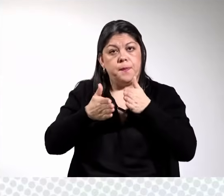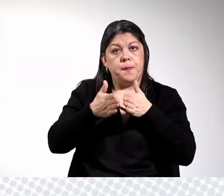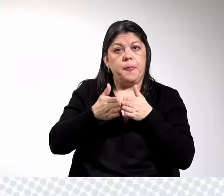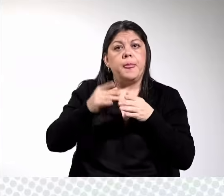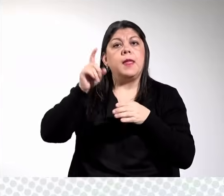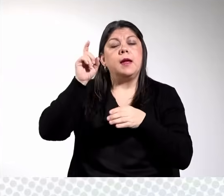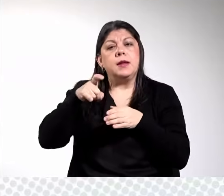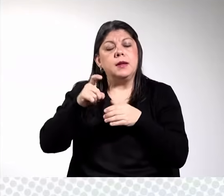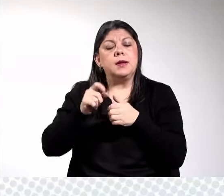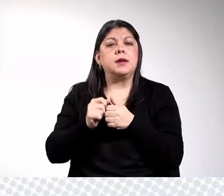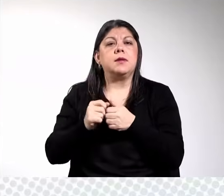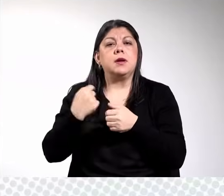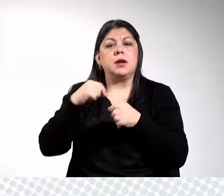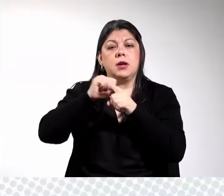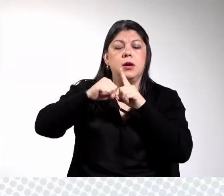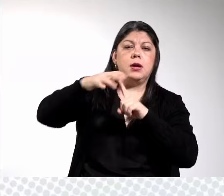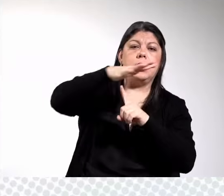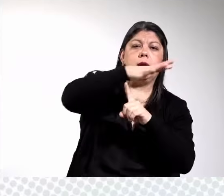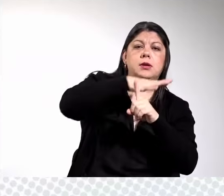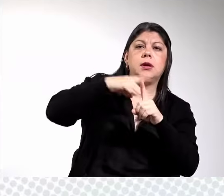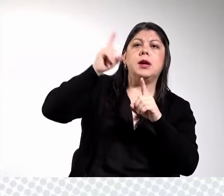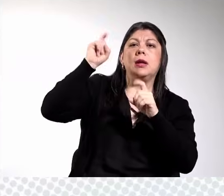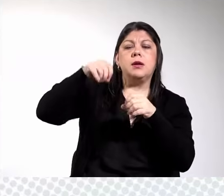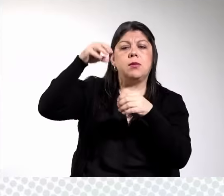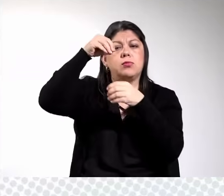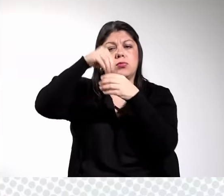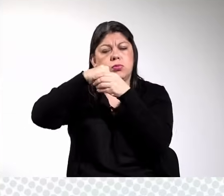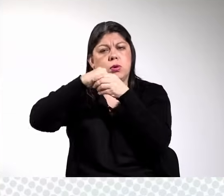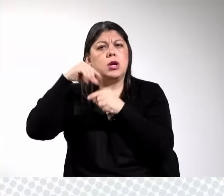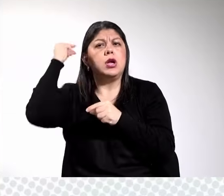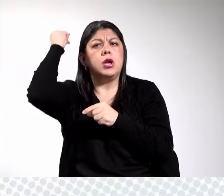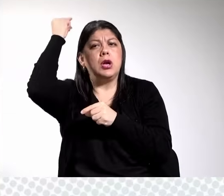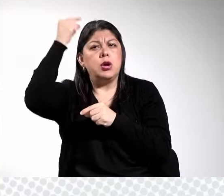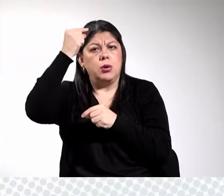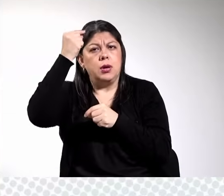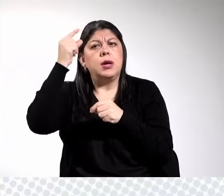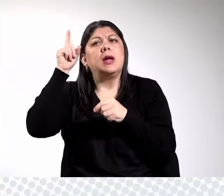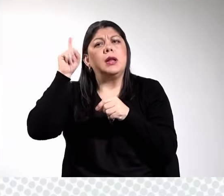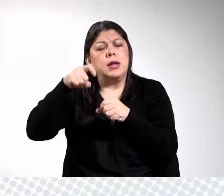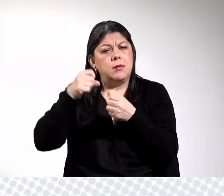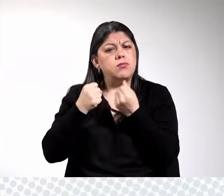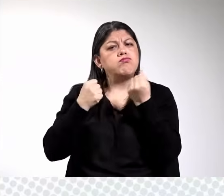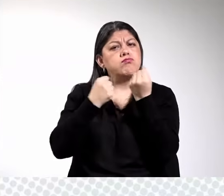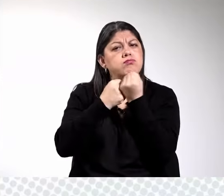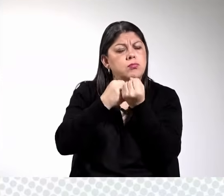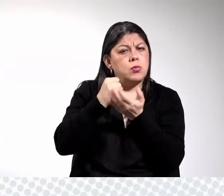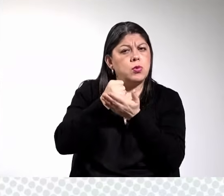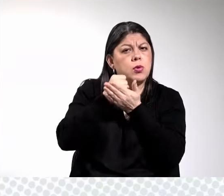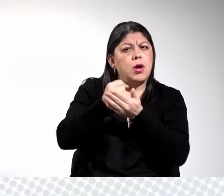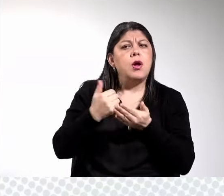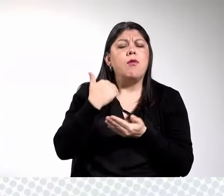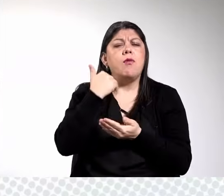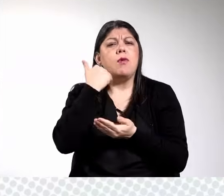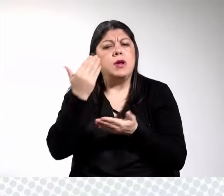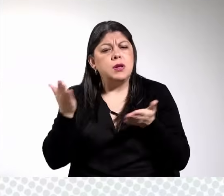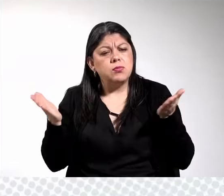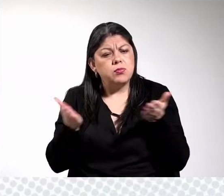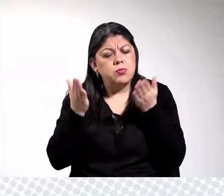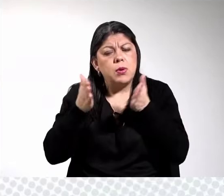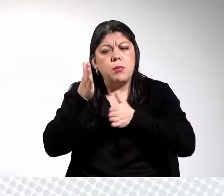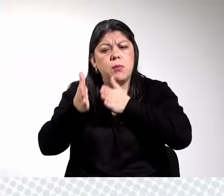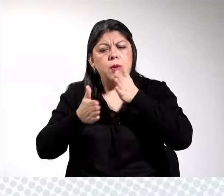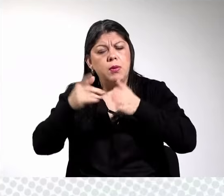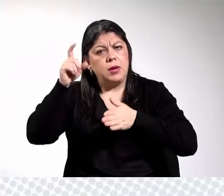tiene también donde la sociedad tiene que involucrarse y el Estado tiene que ser parte de facilitar el cuidado de las personas